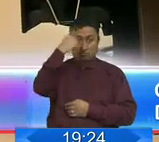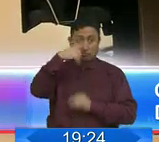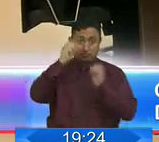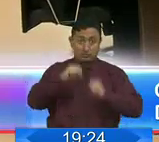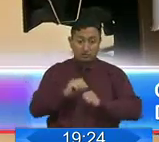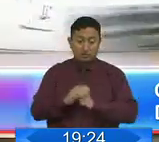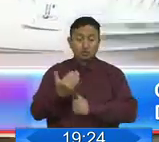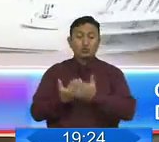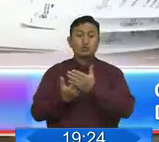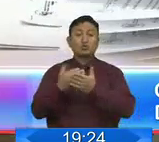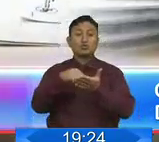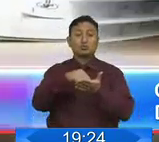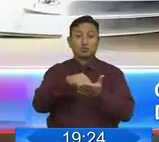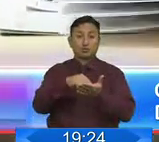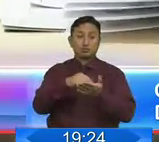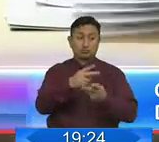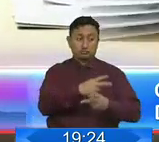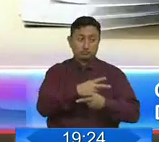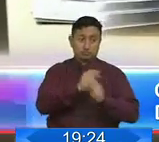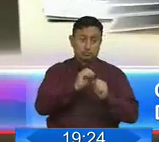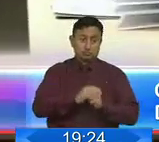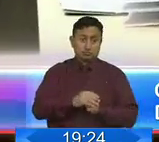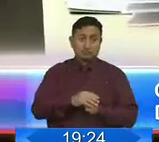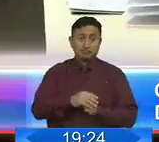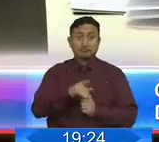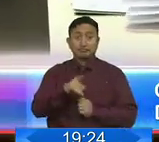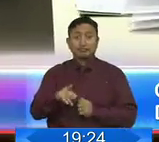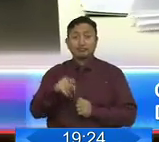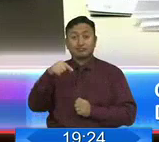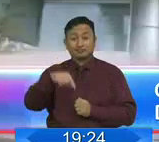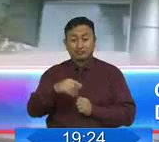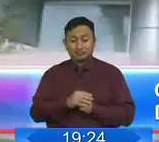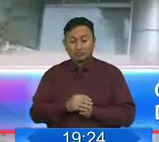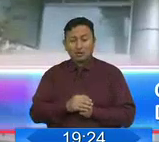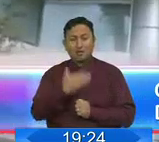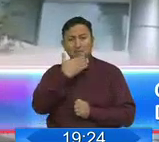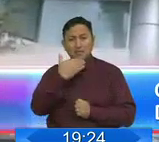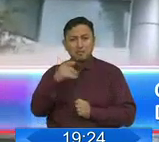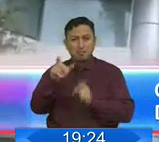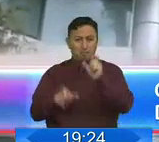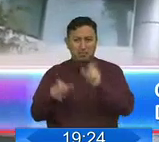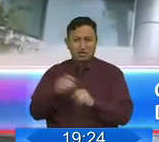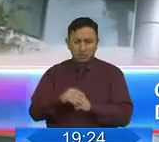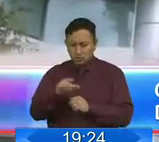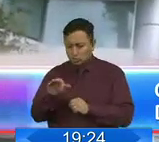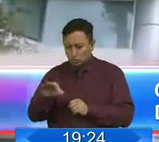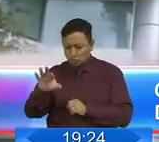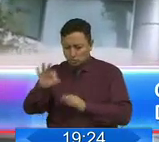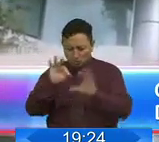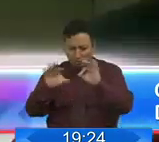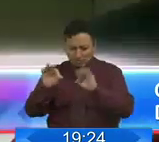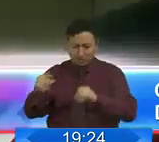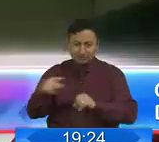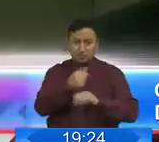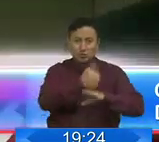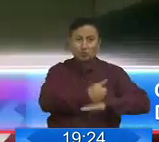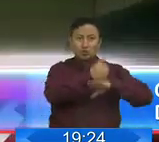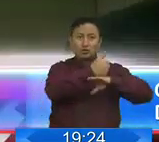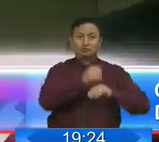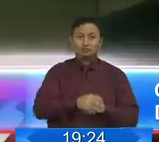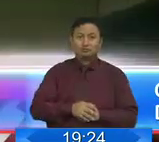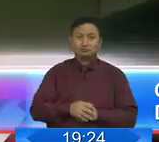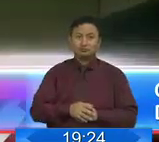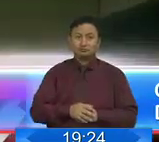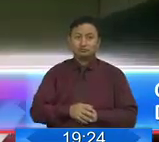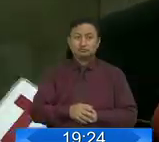nuevos miembros de la Judicatura. Dice que desde la institución se ha tratado de elegir a los mejores para ocupar esos puestos. Que es tratar de hacer